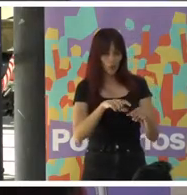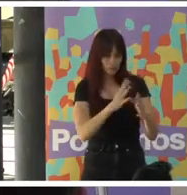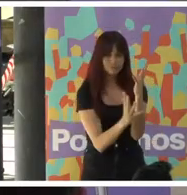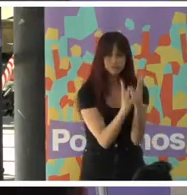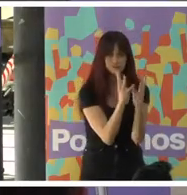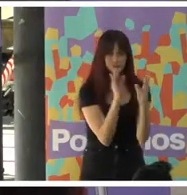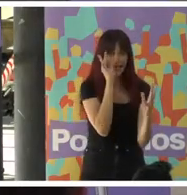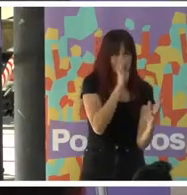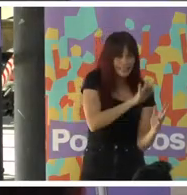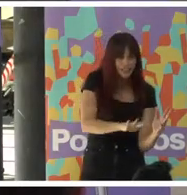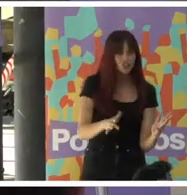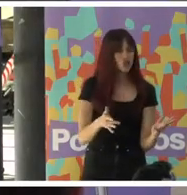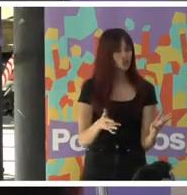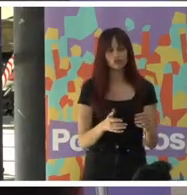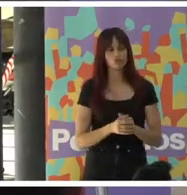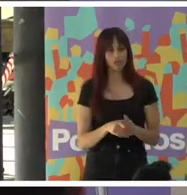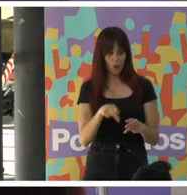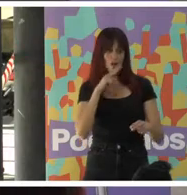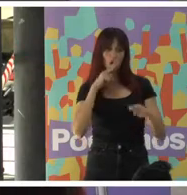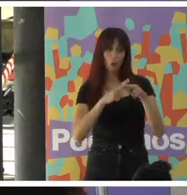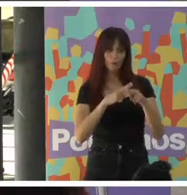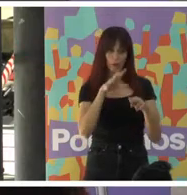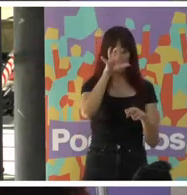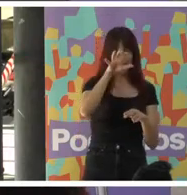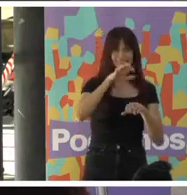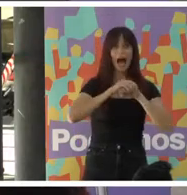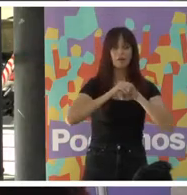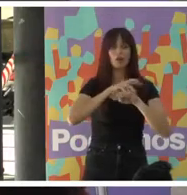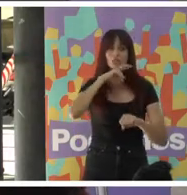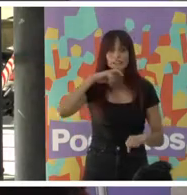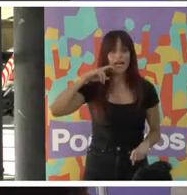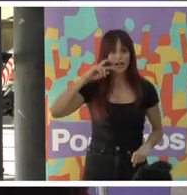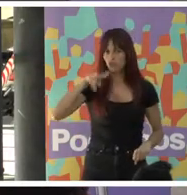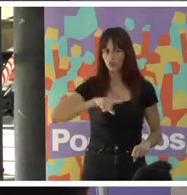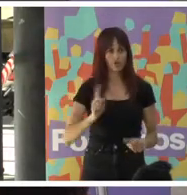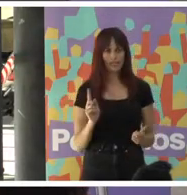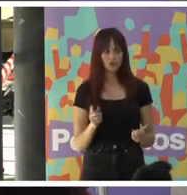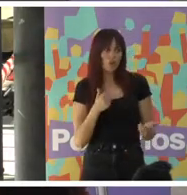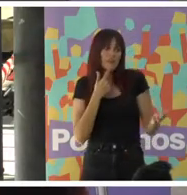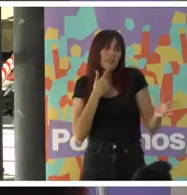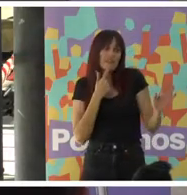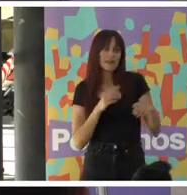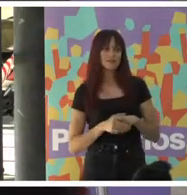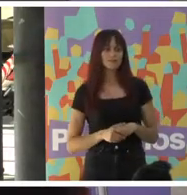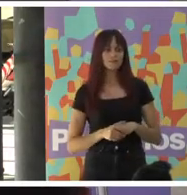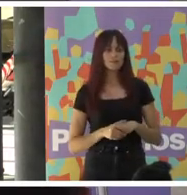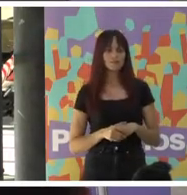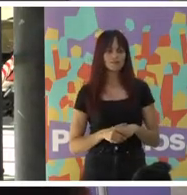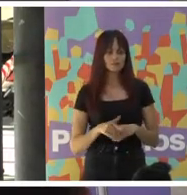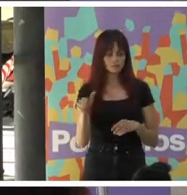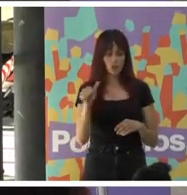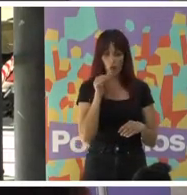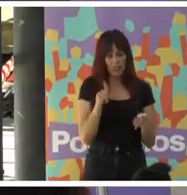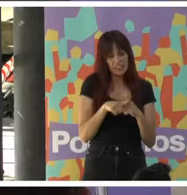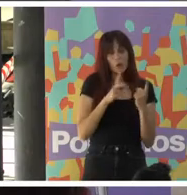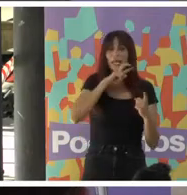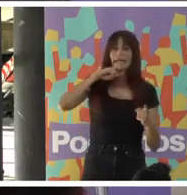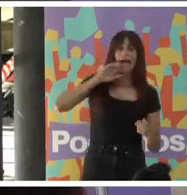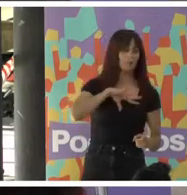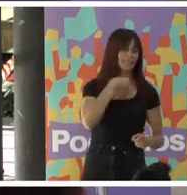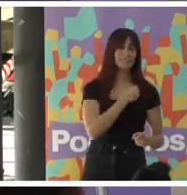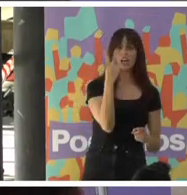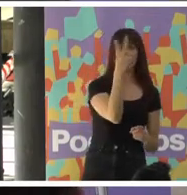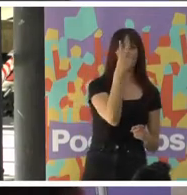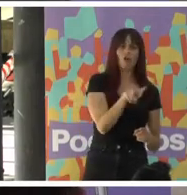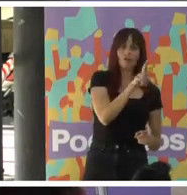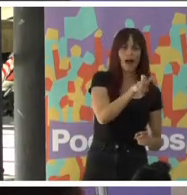No es razonable que sigamos llamando a Israel país amigo. No es razonable aquellos que dicen del río al mar, tanto Israel como Palestina.